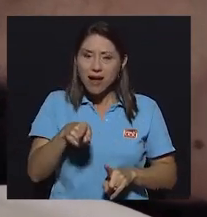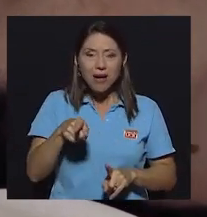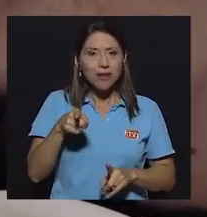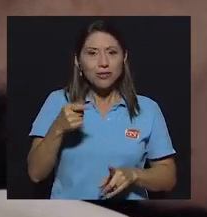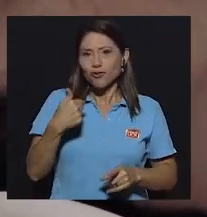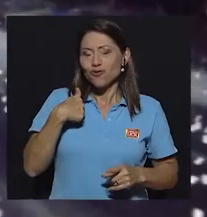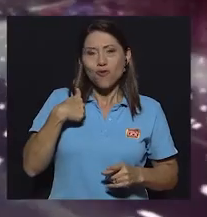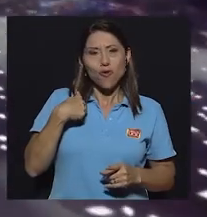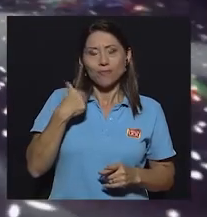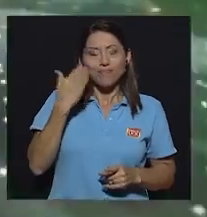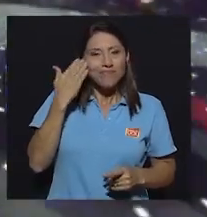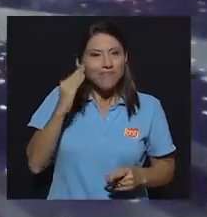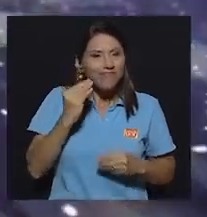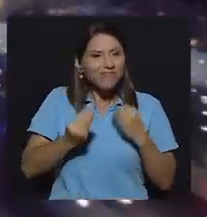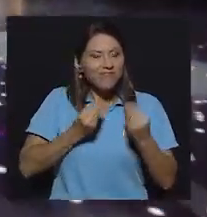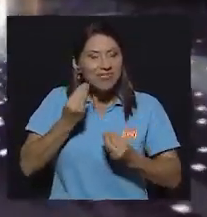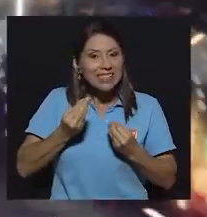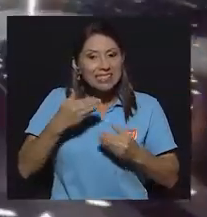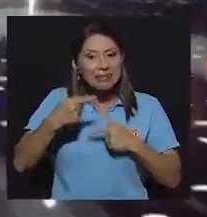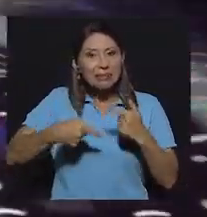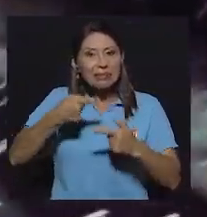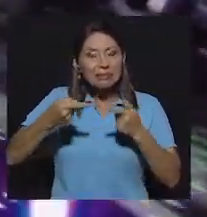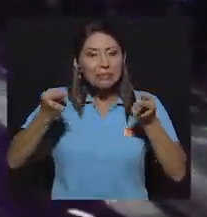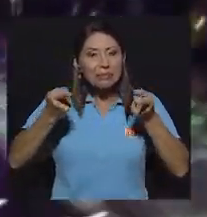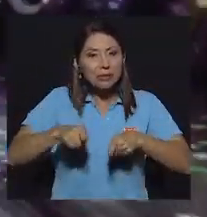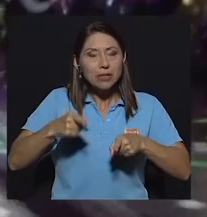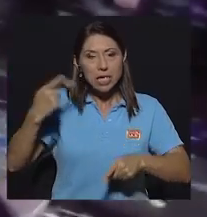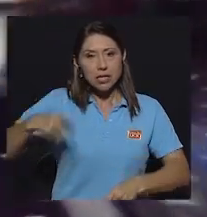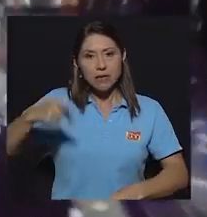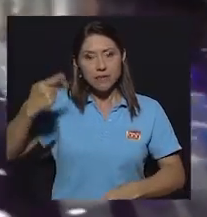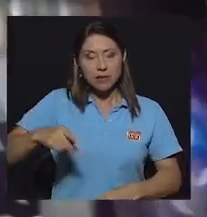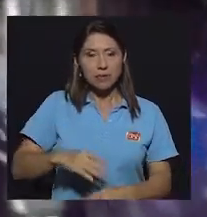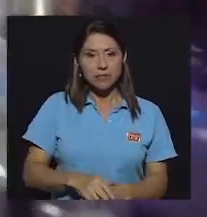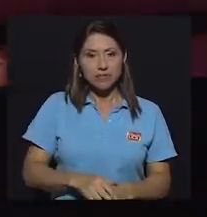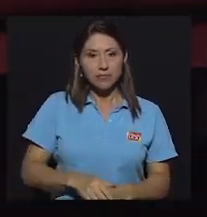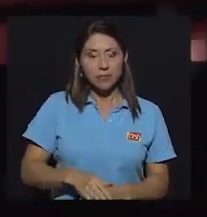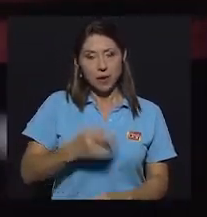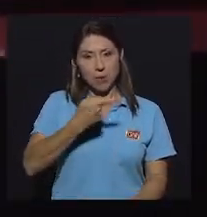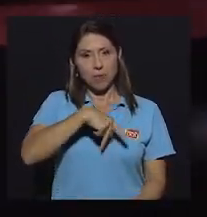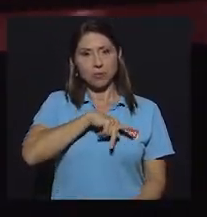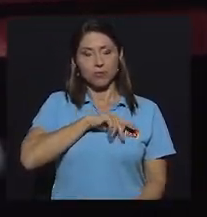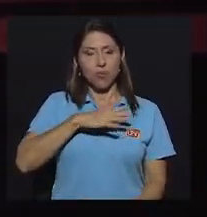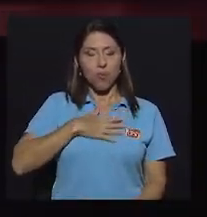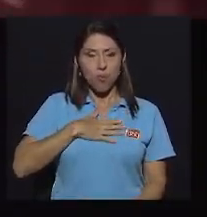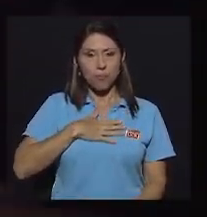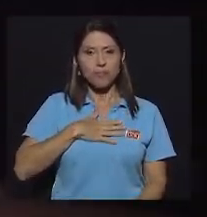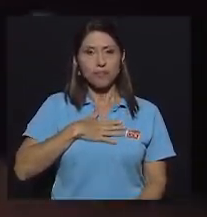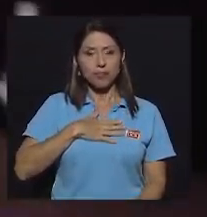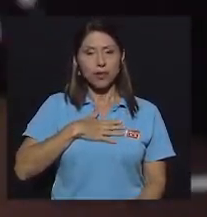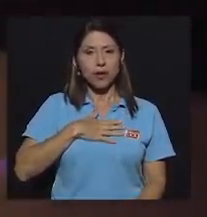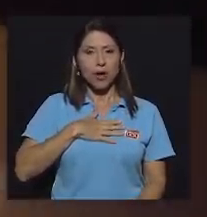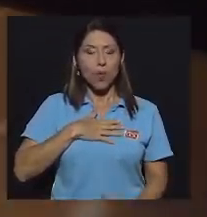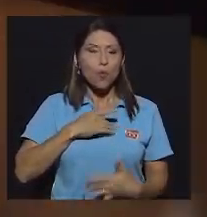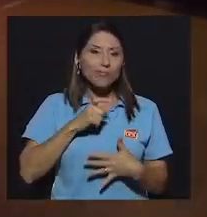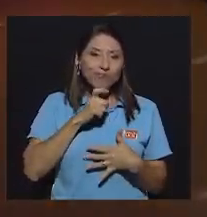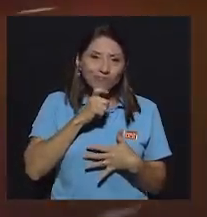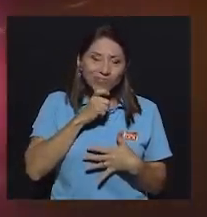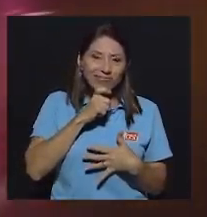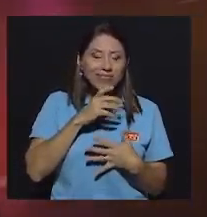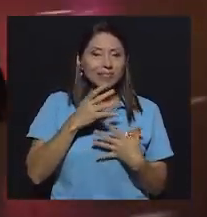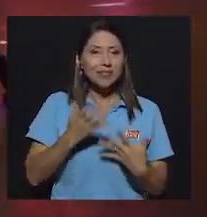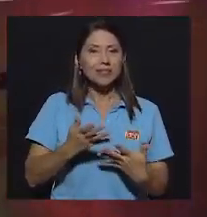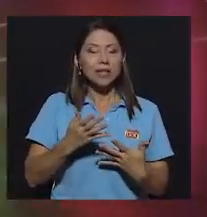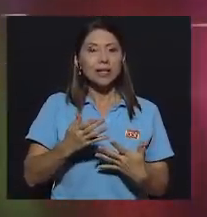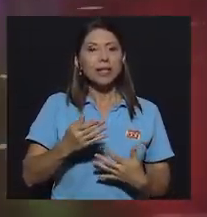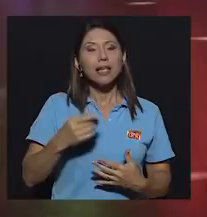no tenía tan claro qué tan difícil iba a ser el proceso en lo personal. Y sí, pues siempre cuando uno